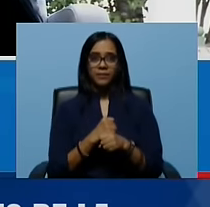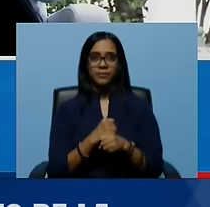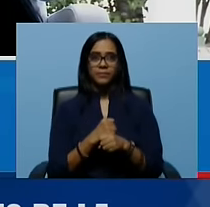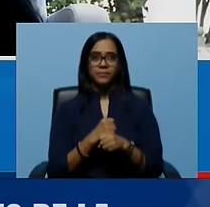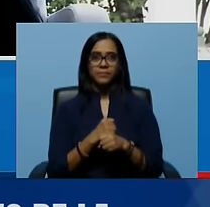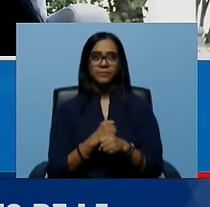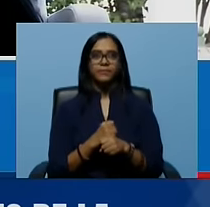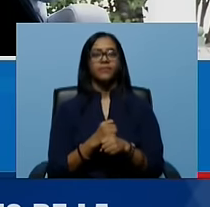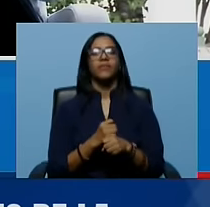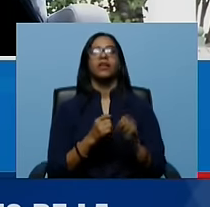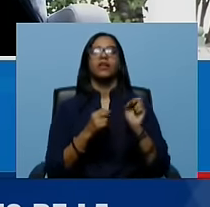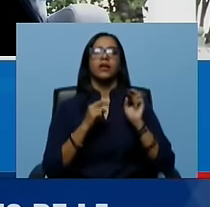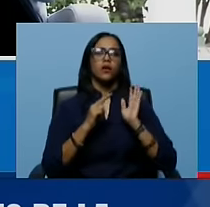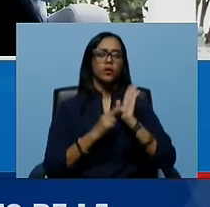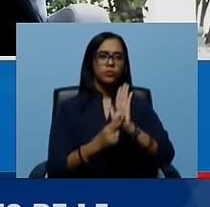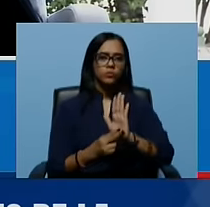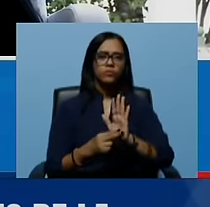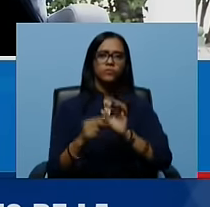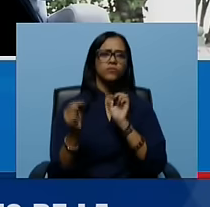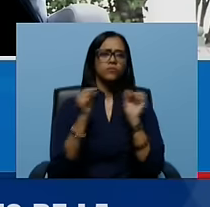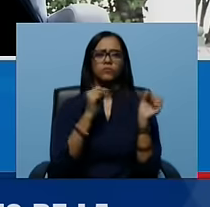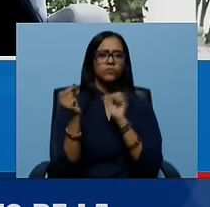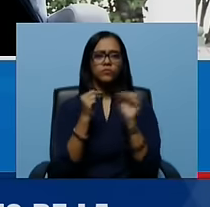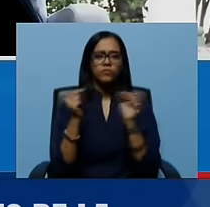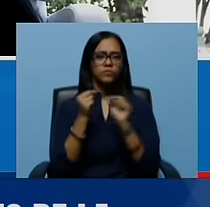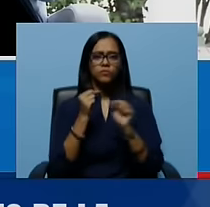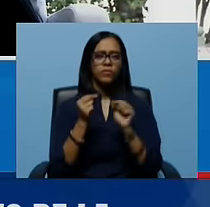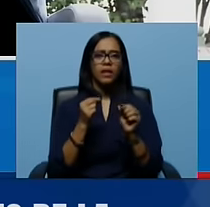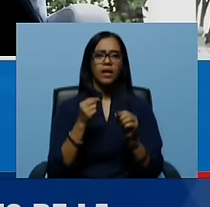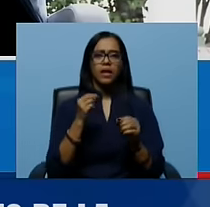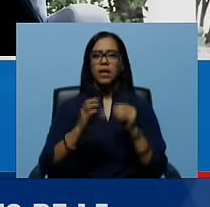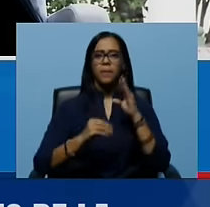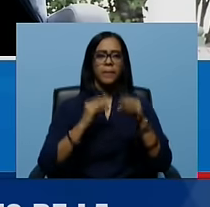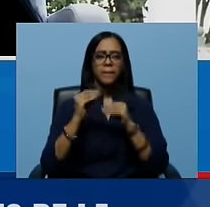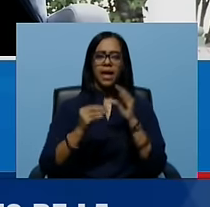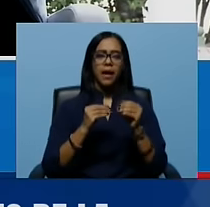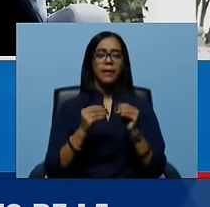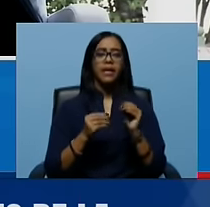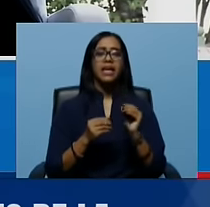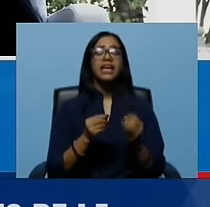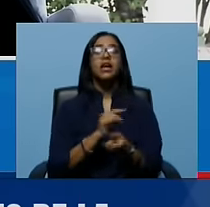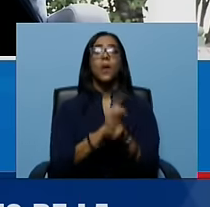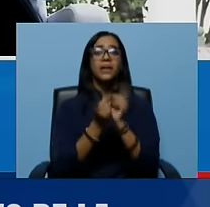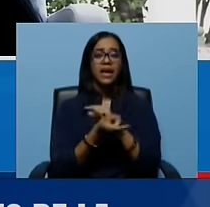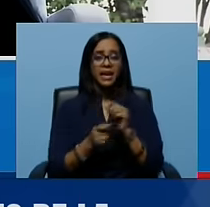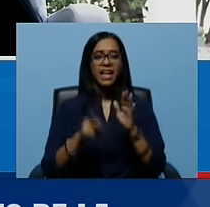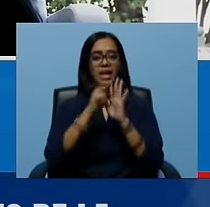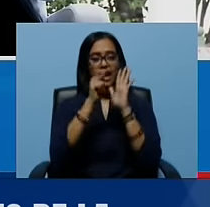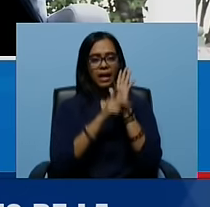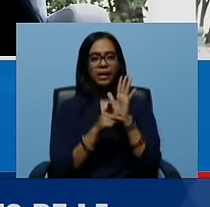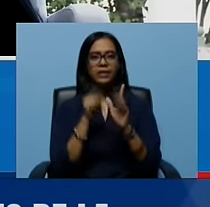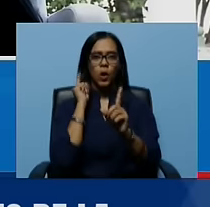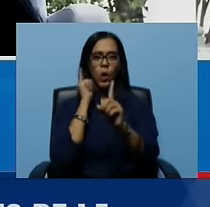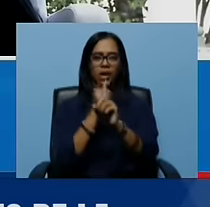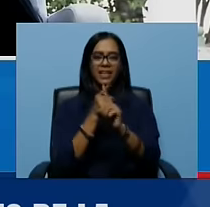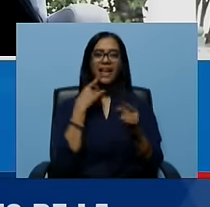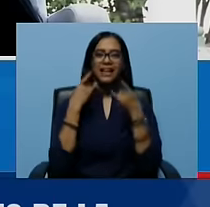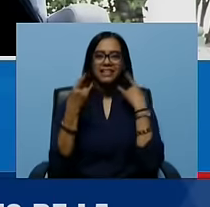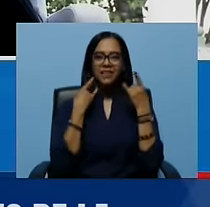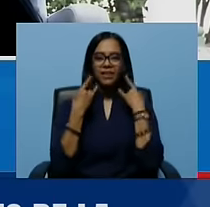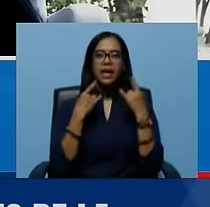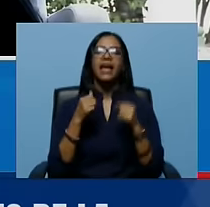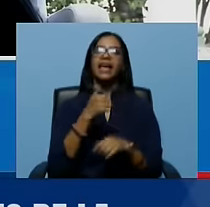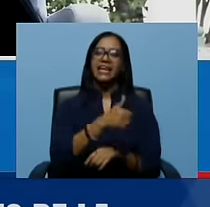dar a conocer, debatir y convertir en agenda concreta de acción en